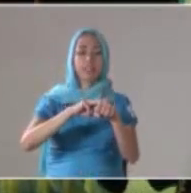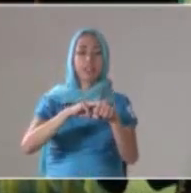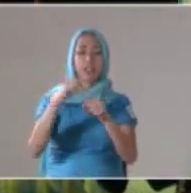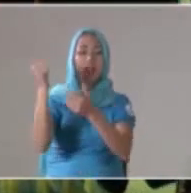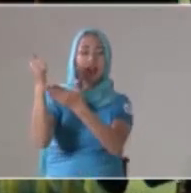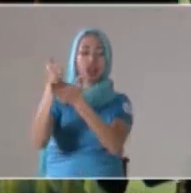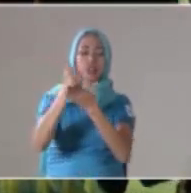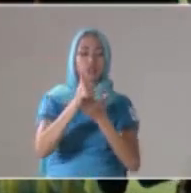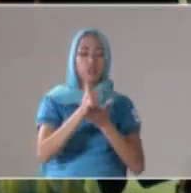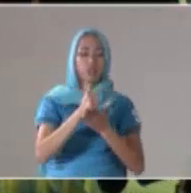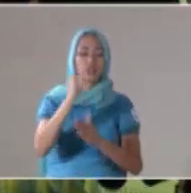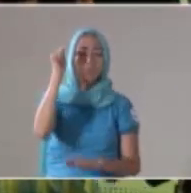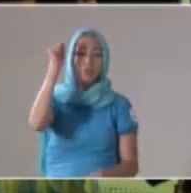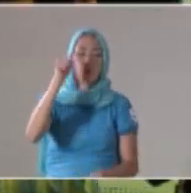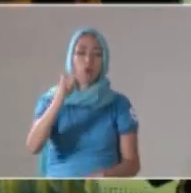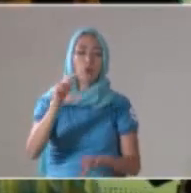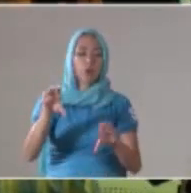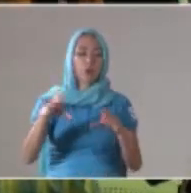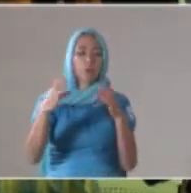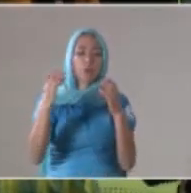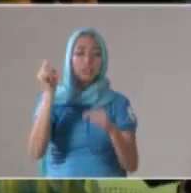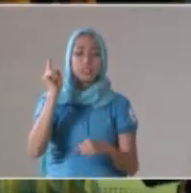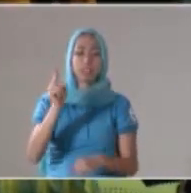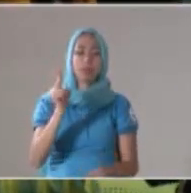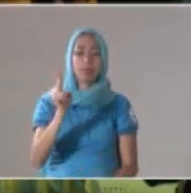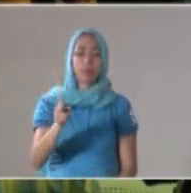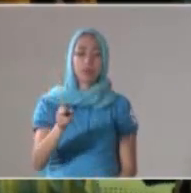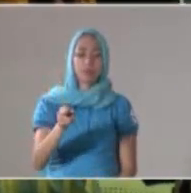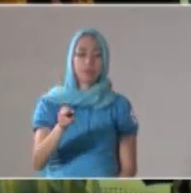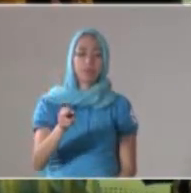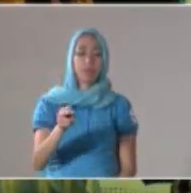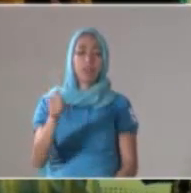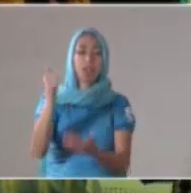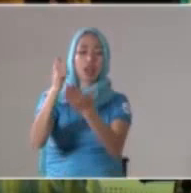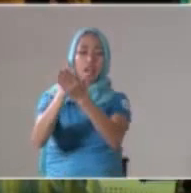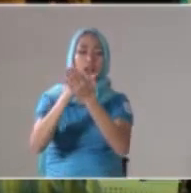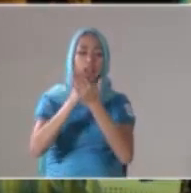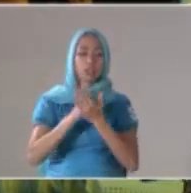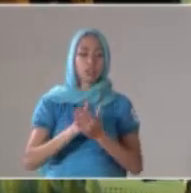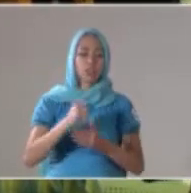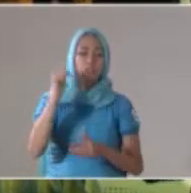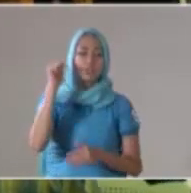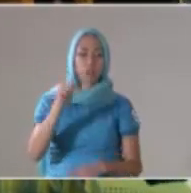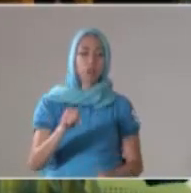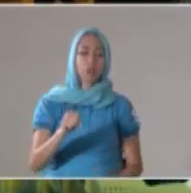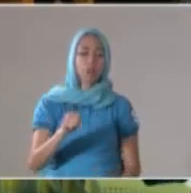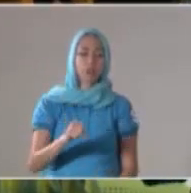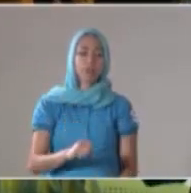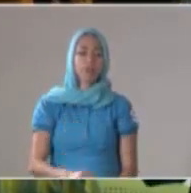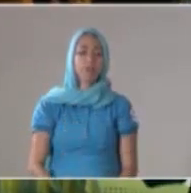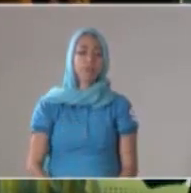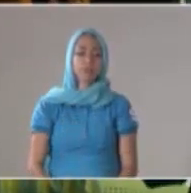Ayúdanos hoy, Señor, como siempre lo has hecho. Ayúdanos hoy, ayúdanos.